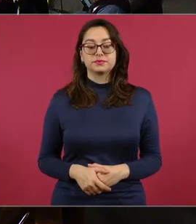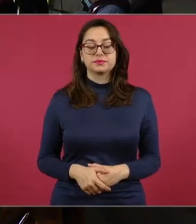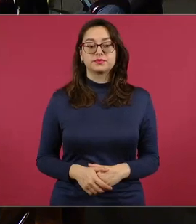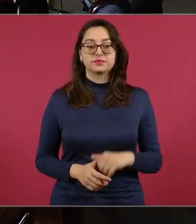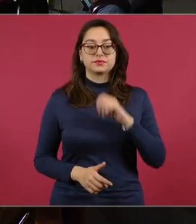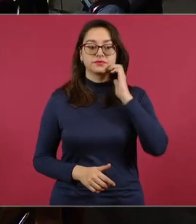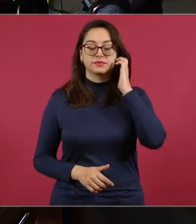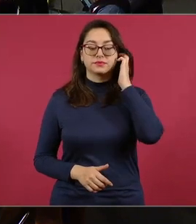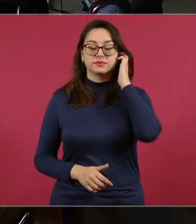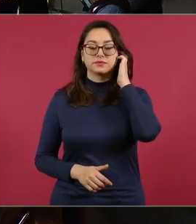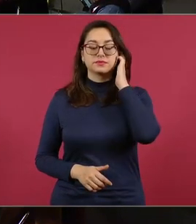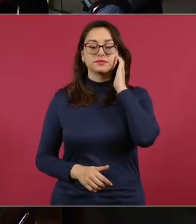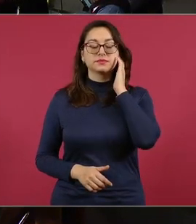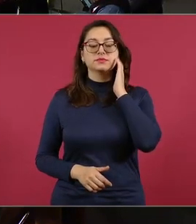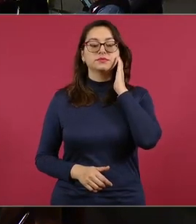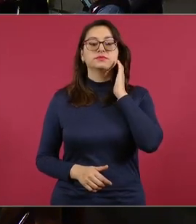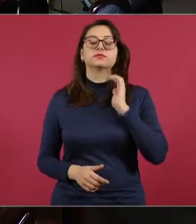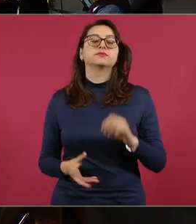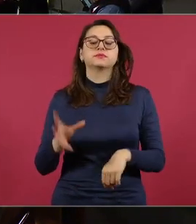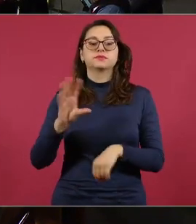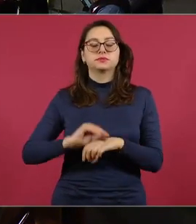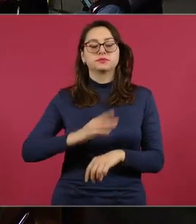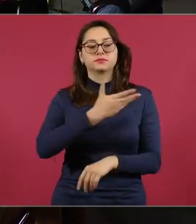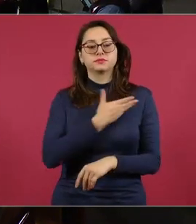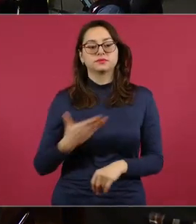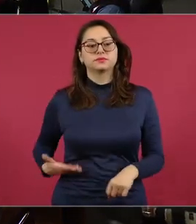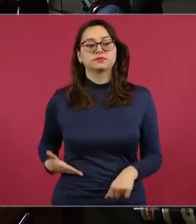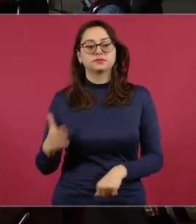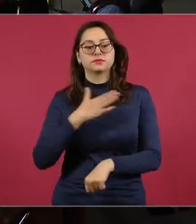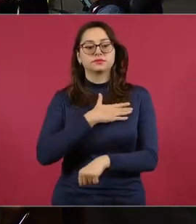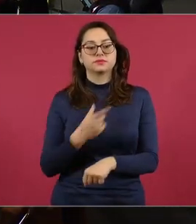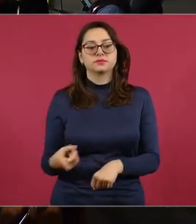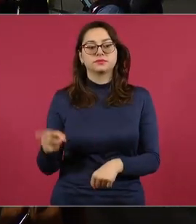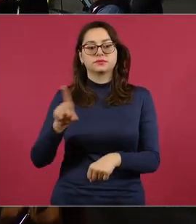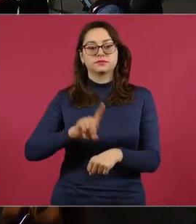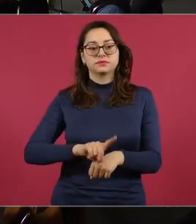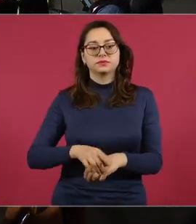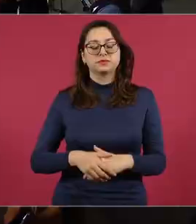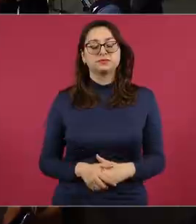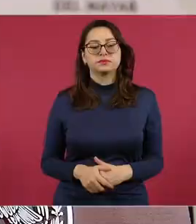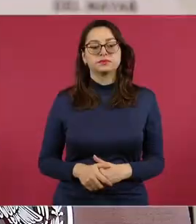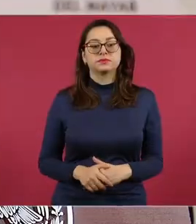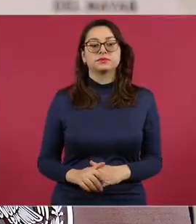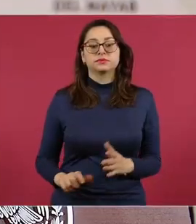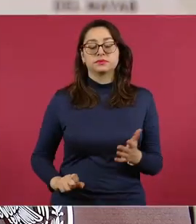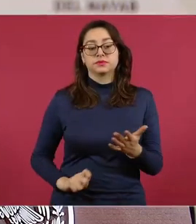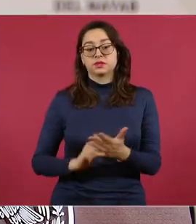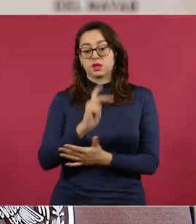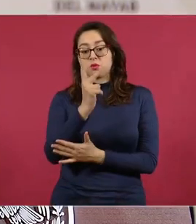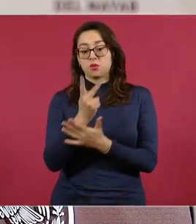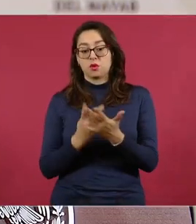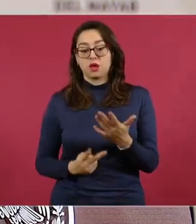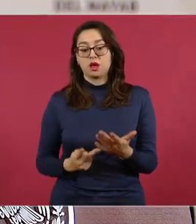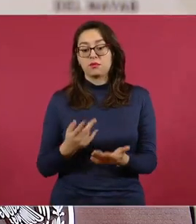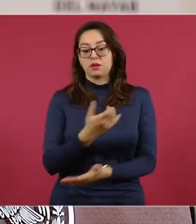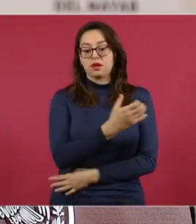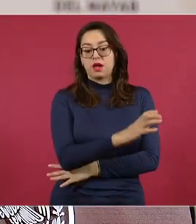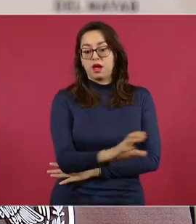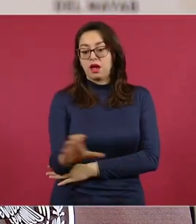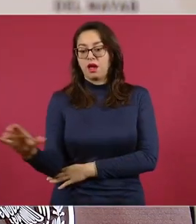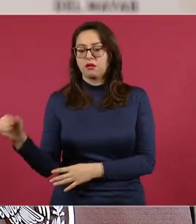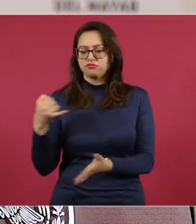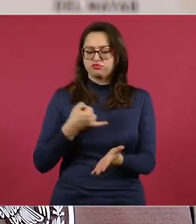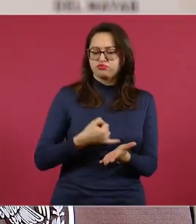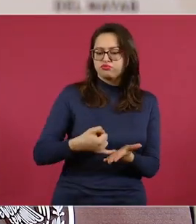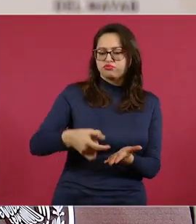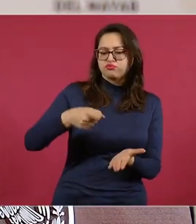Con su permiso, señor presidente, muy buenos días. Como es por todos conocido, el programa Fertilizantes para el Bienestar